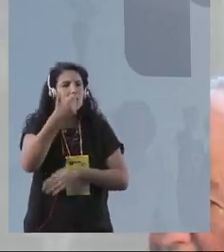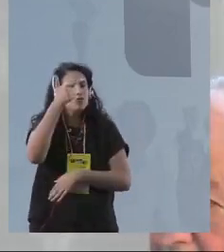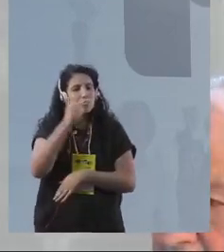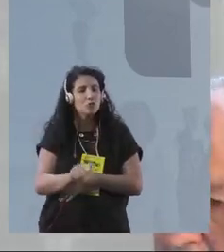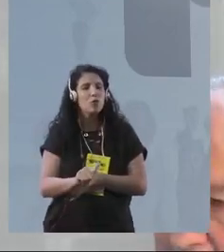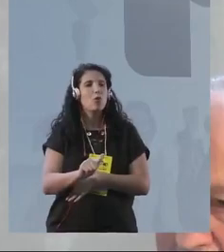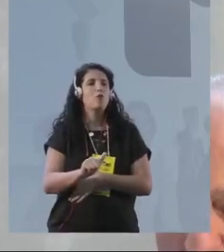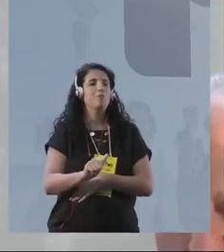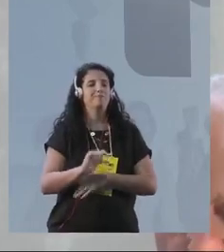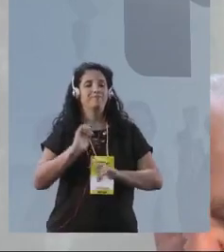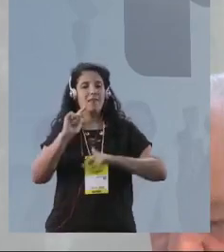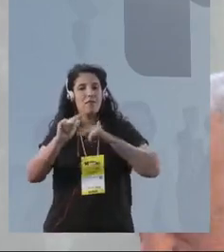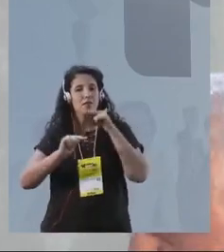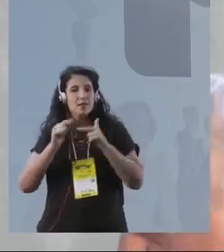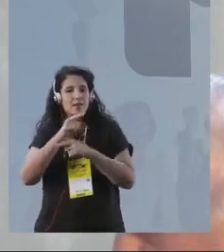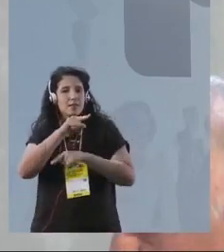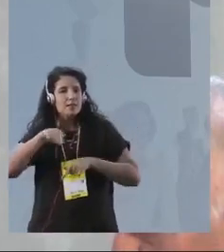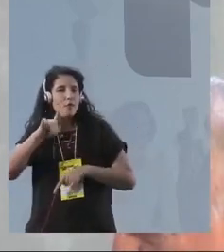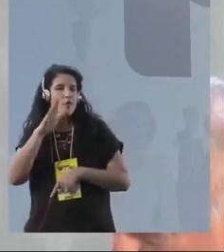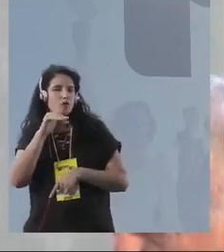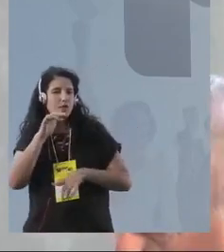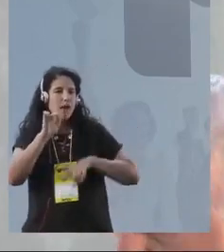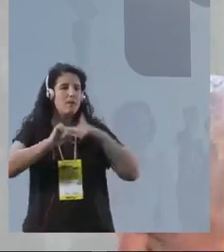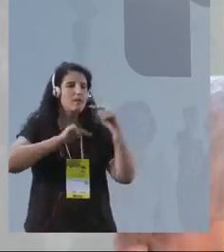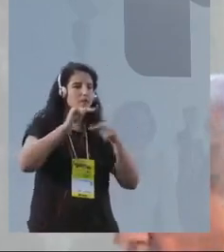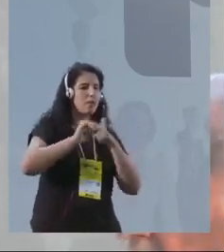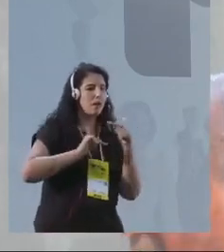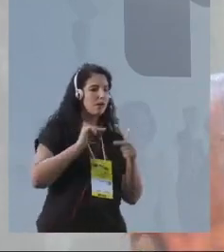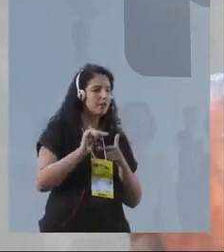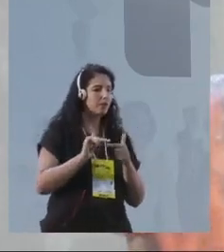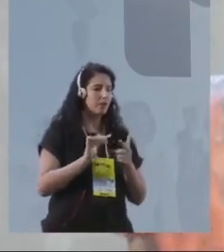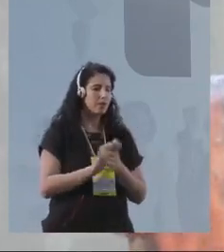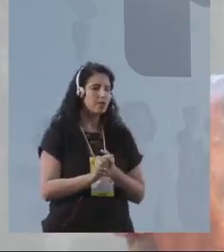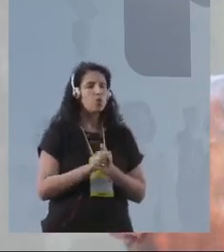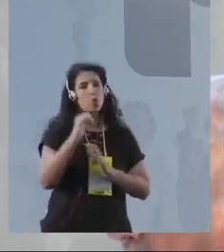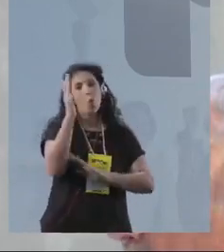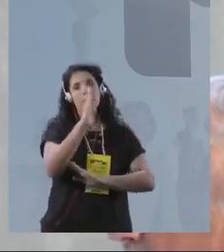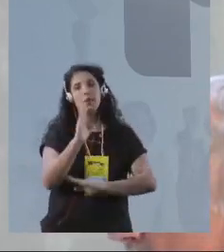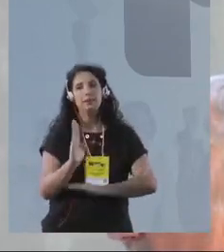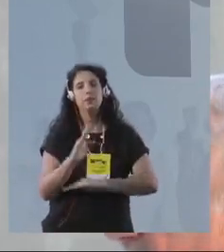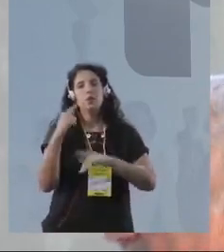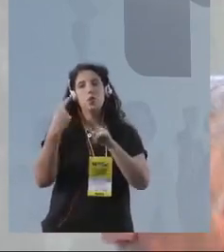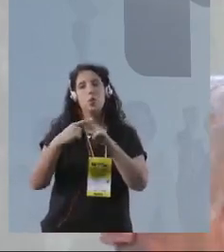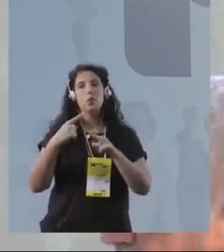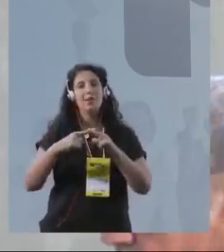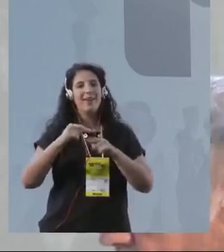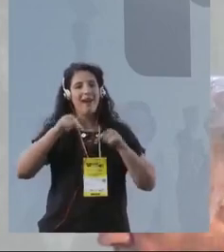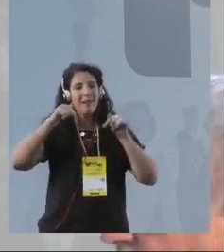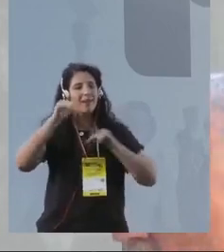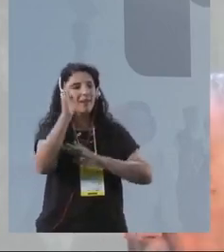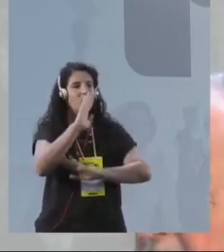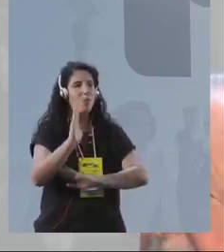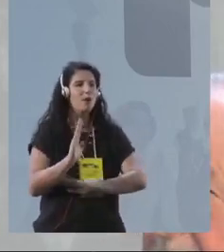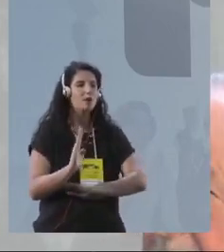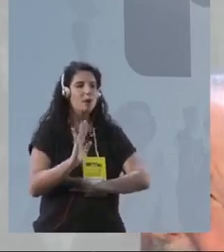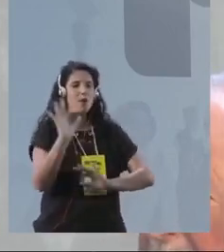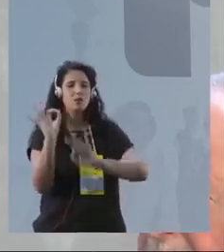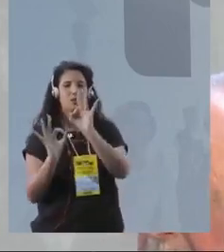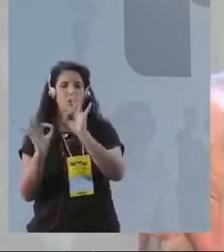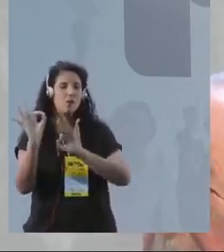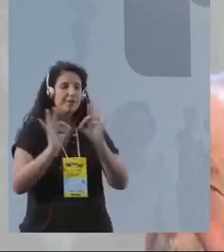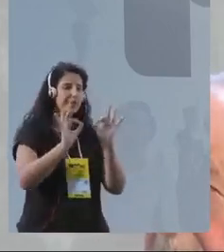trabajadores brasileros, porque en esta unidad de nuestras